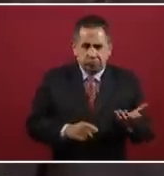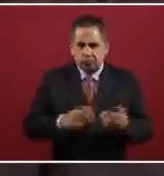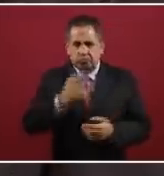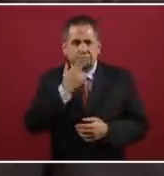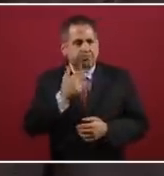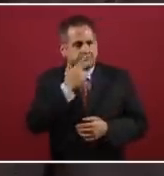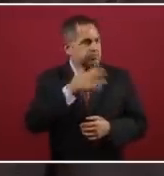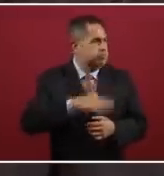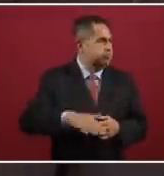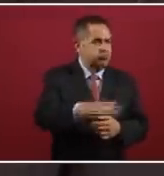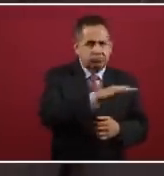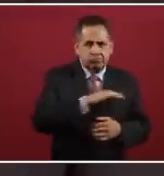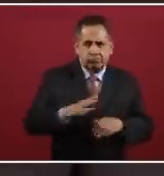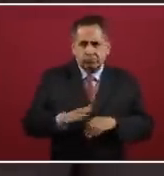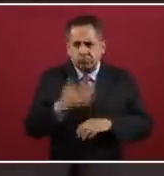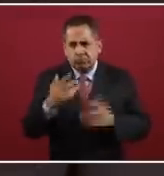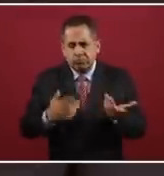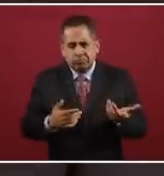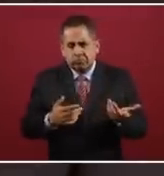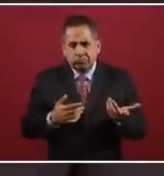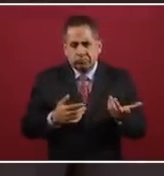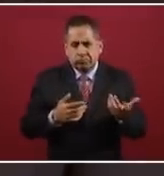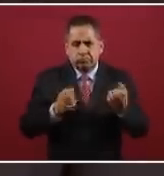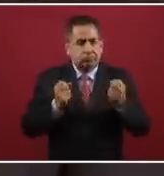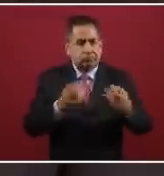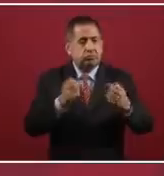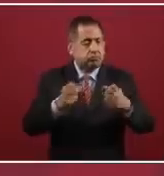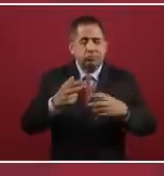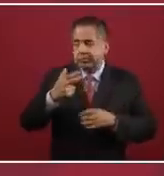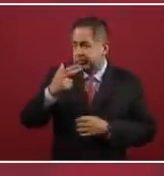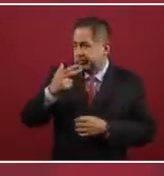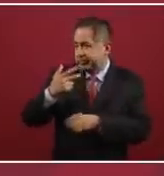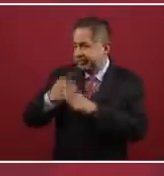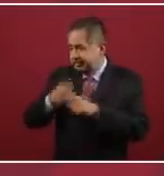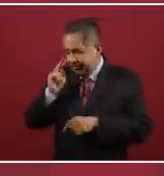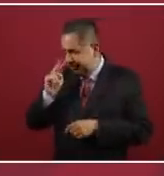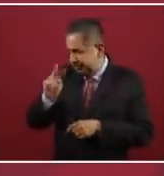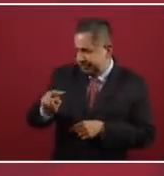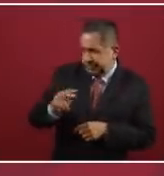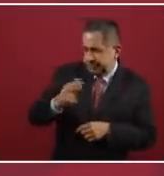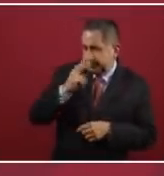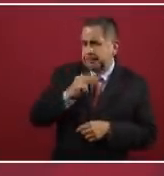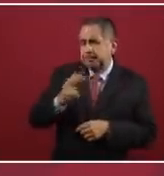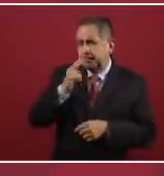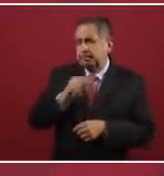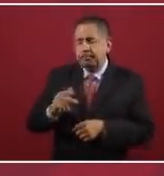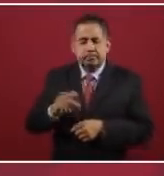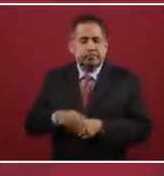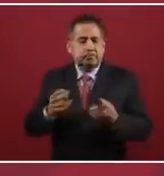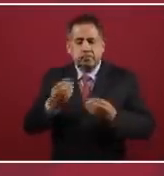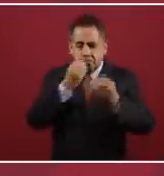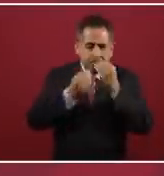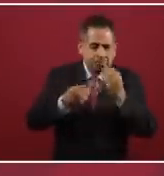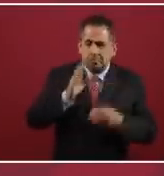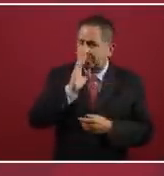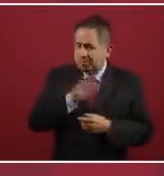diabetes, porque las nuevas enfermedades que tienen que ver con la mala